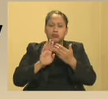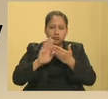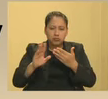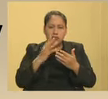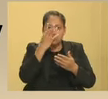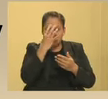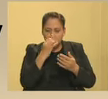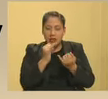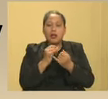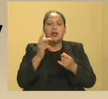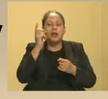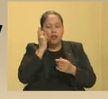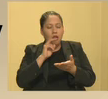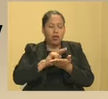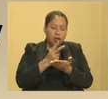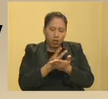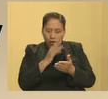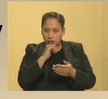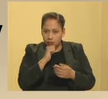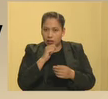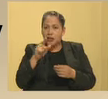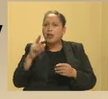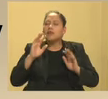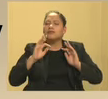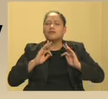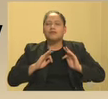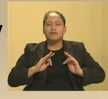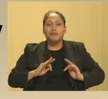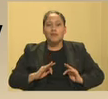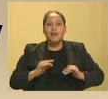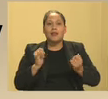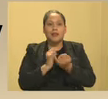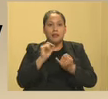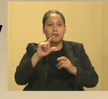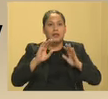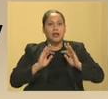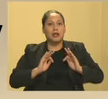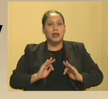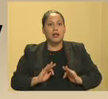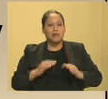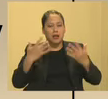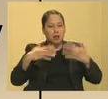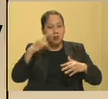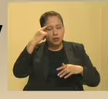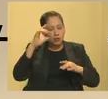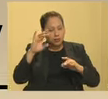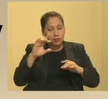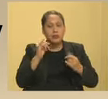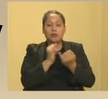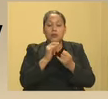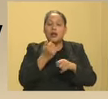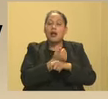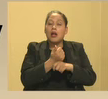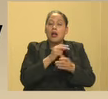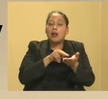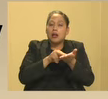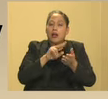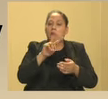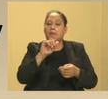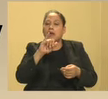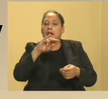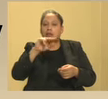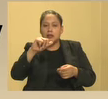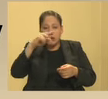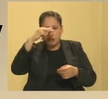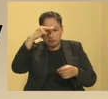el insomnio, es un tranquilizante y en algunos casos calma dolores de cabeza. Y la vainilla, que es originaria de